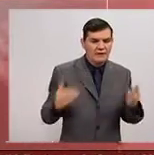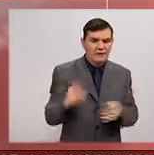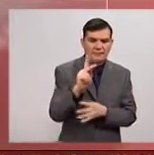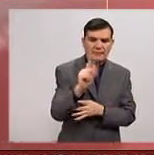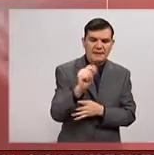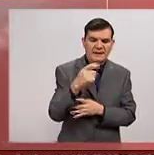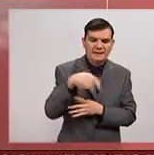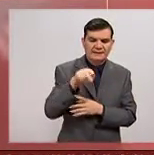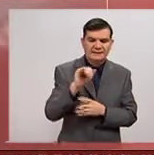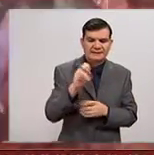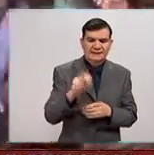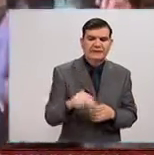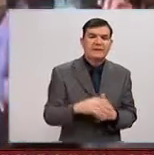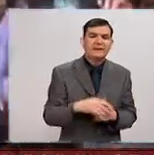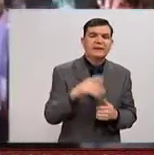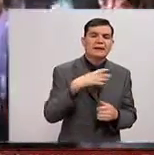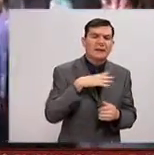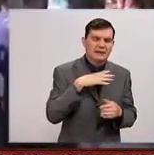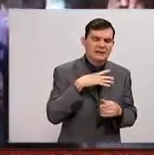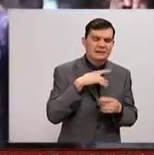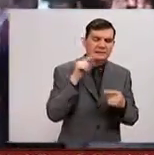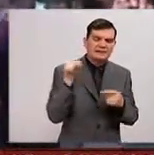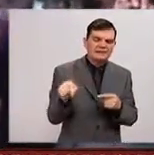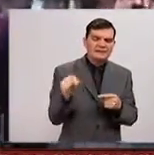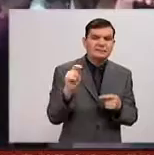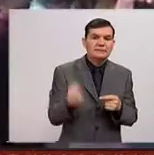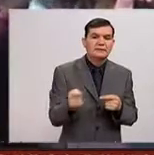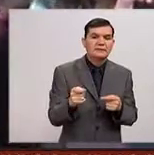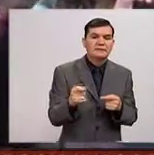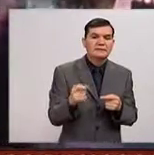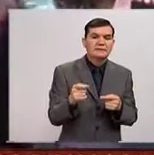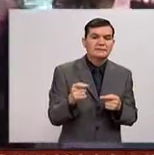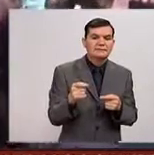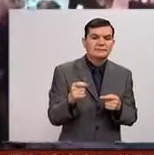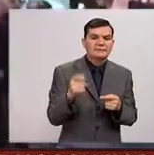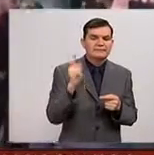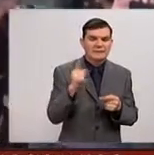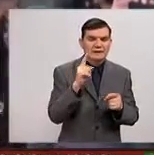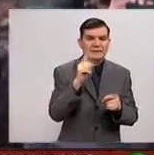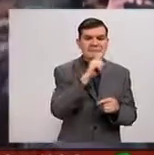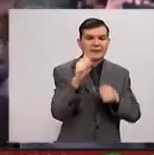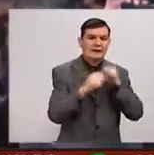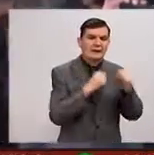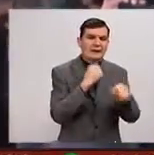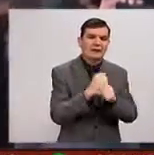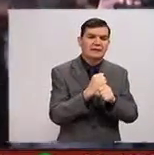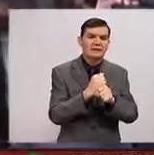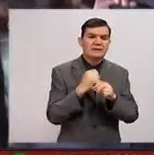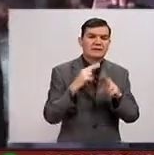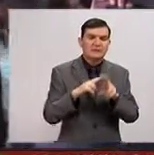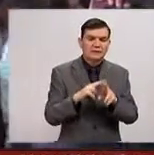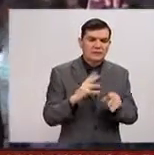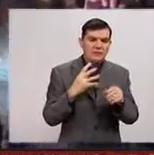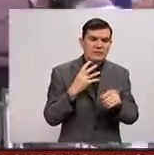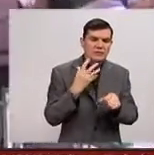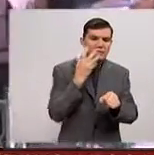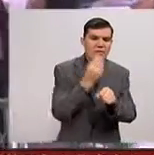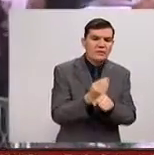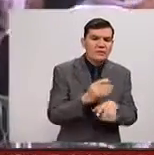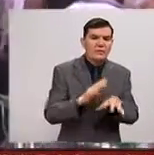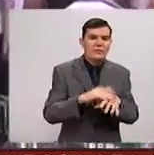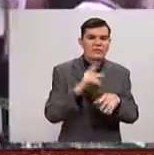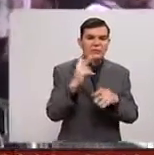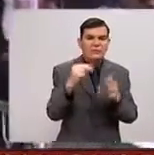Pakistán, obedece justamente a este centenario, ¿no?, de la reconfiguración.